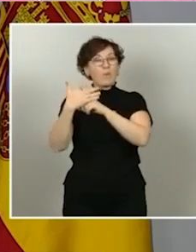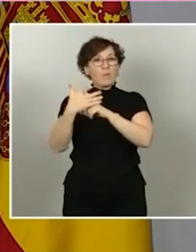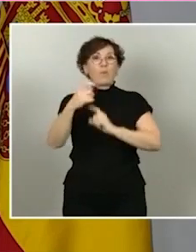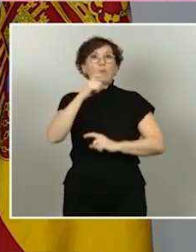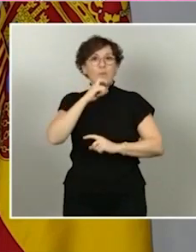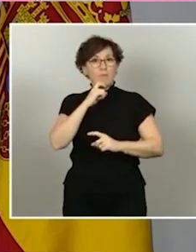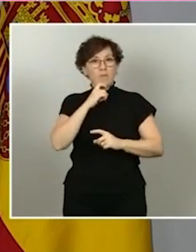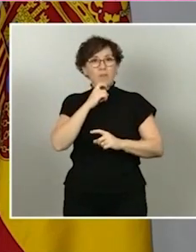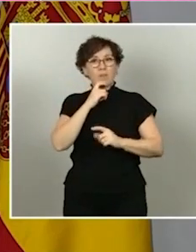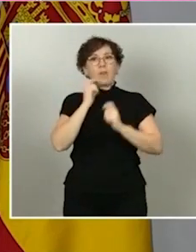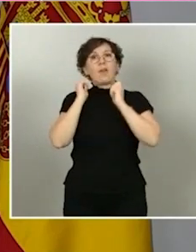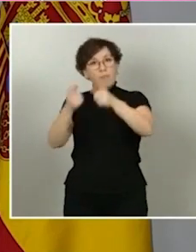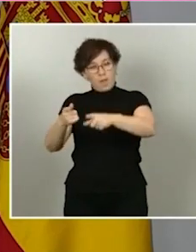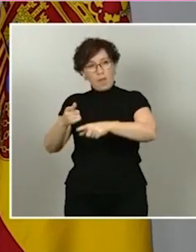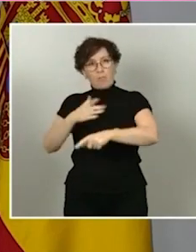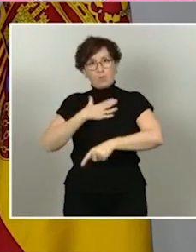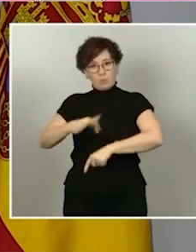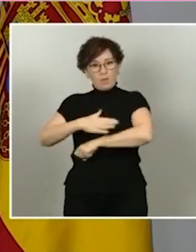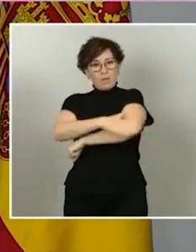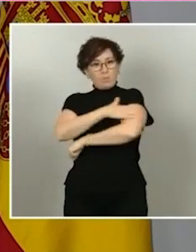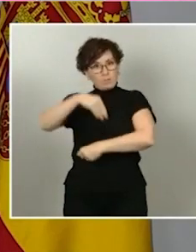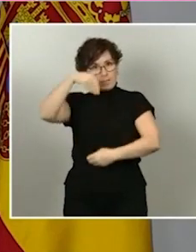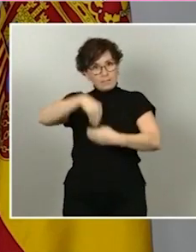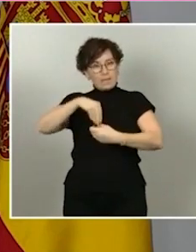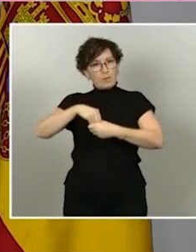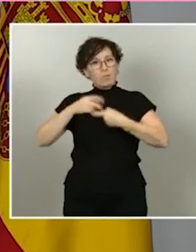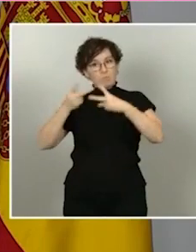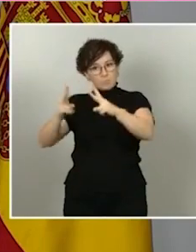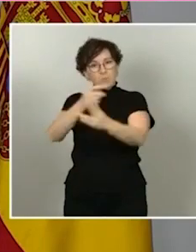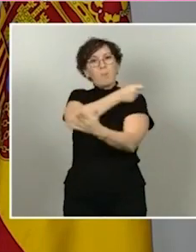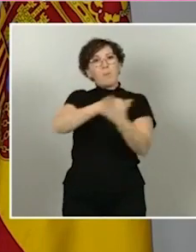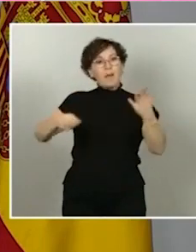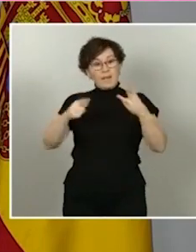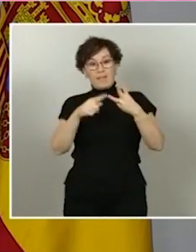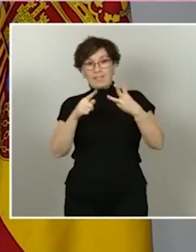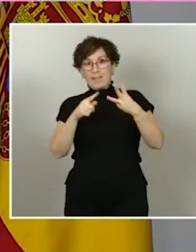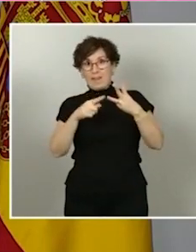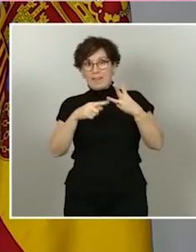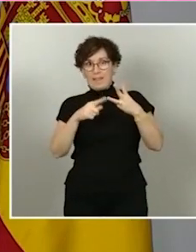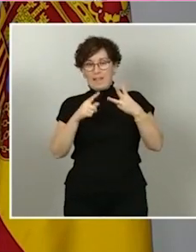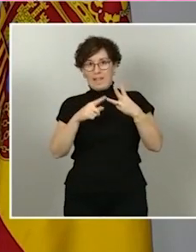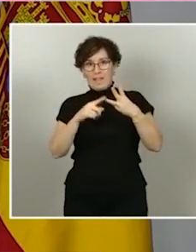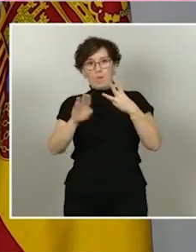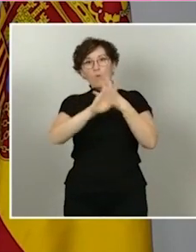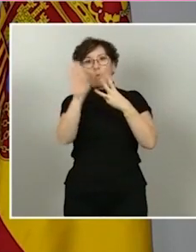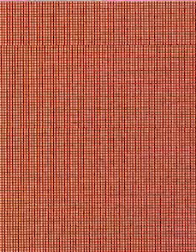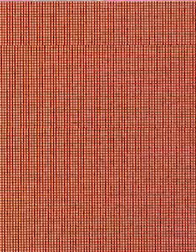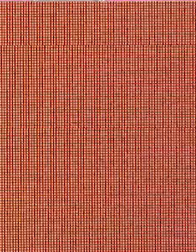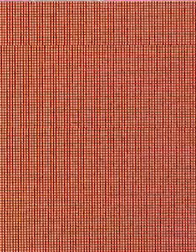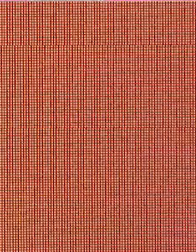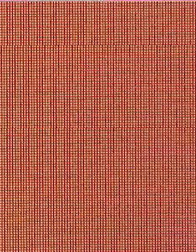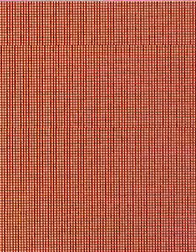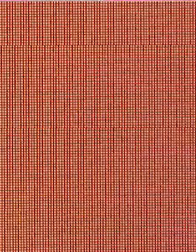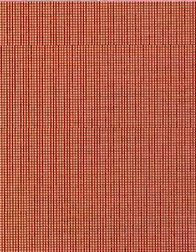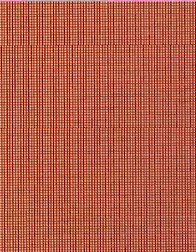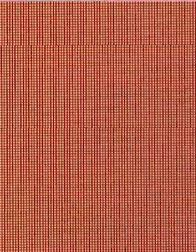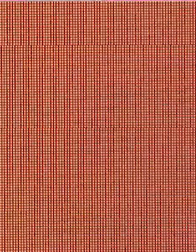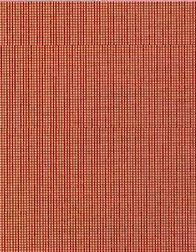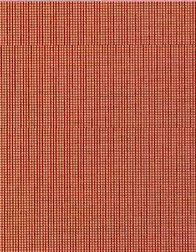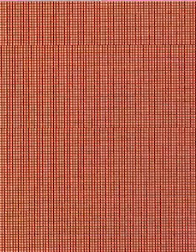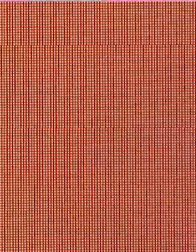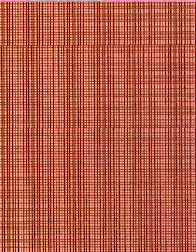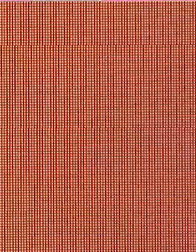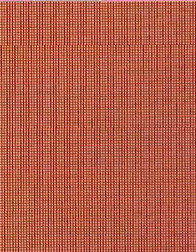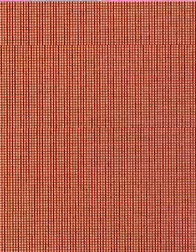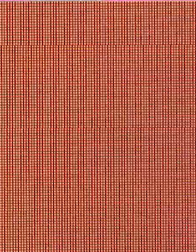ciudadanos y nos debemos a la corona y al gobierno, el que esté en cada momento. María Isabel, la acusación, como está diciendo, es muy